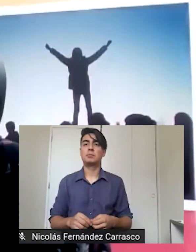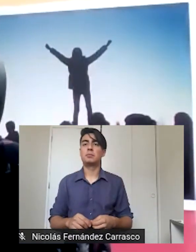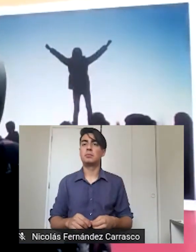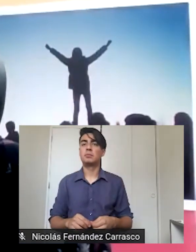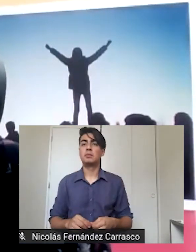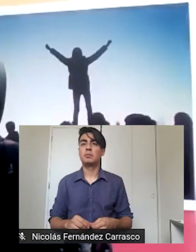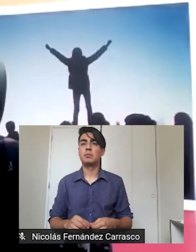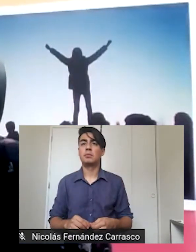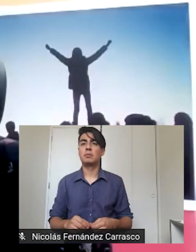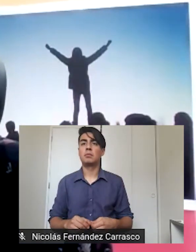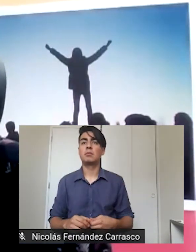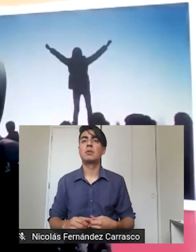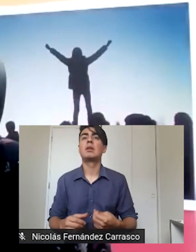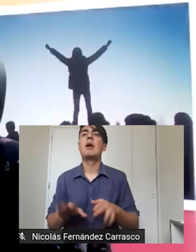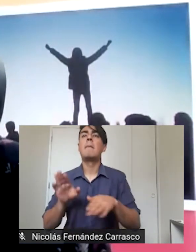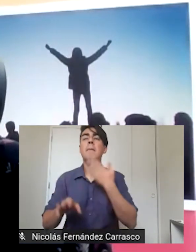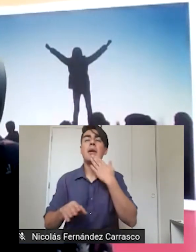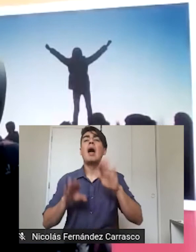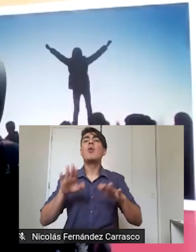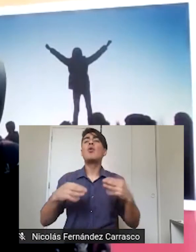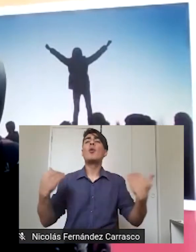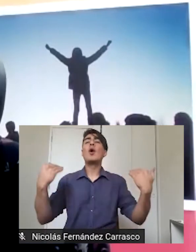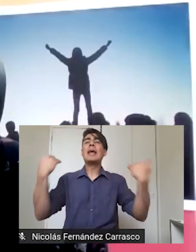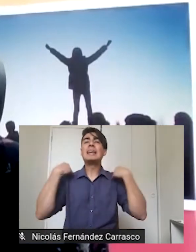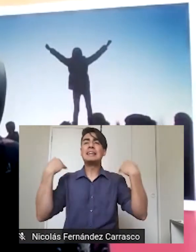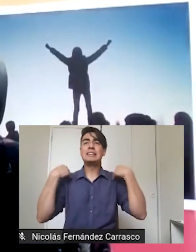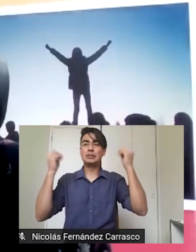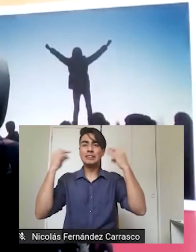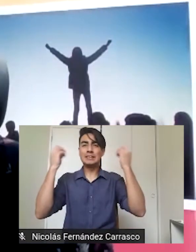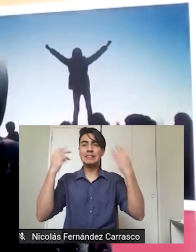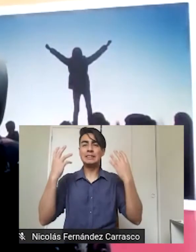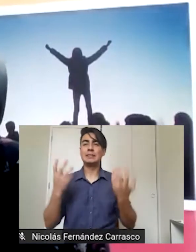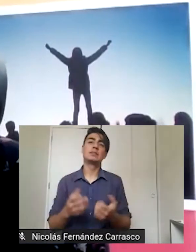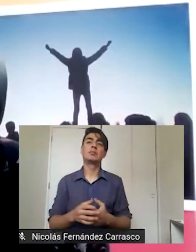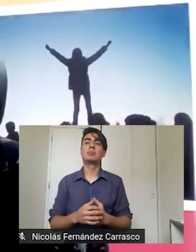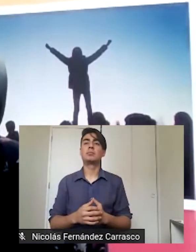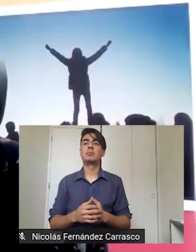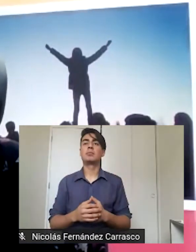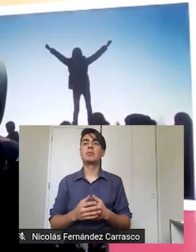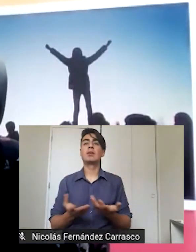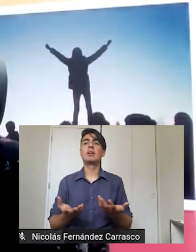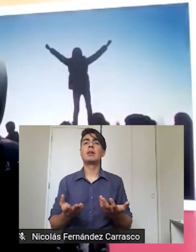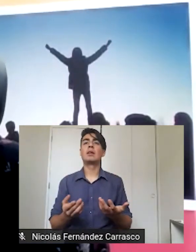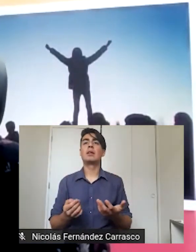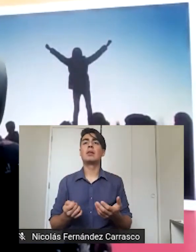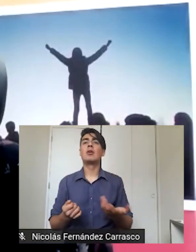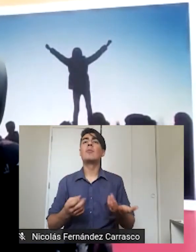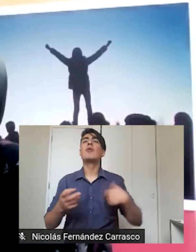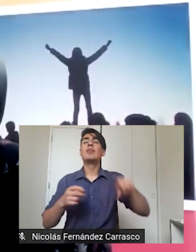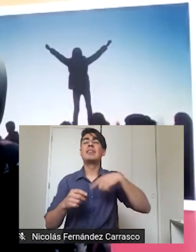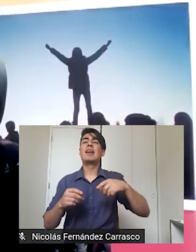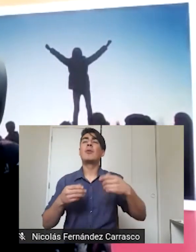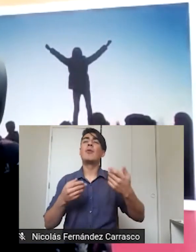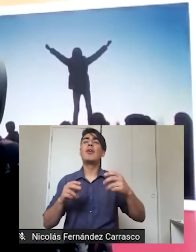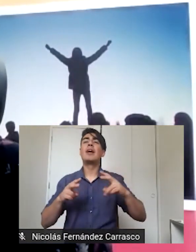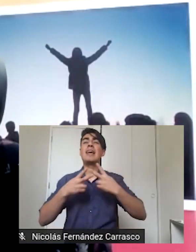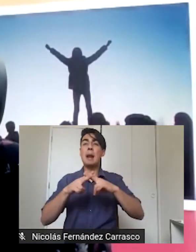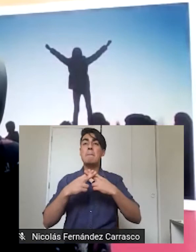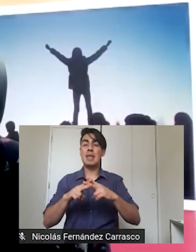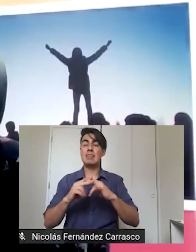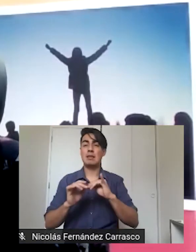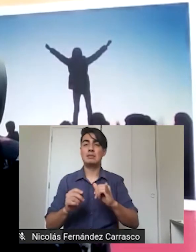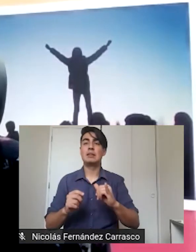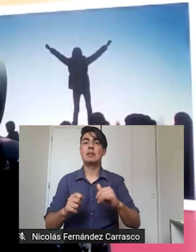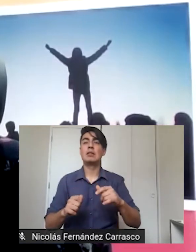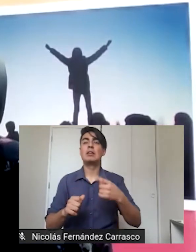nuestra caja de herramientas, en nuestra página, no todos los ejercicios están en inglés, pero hay